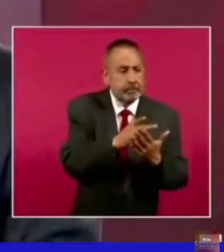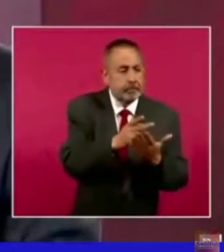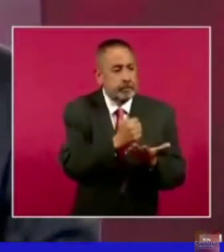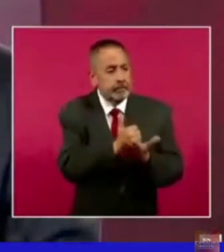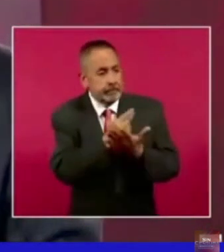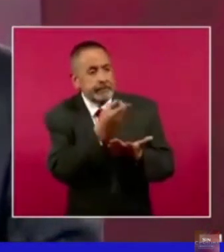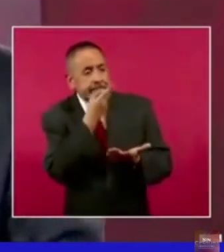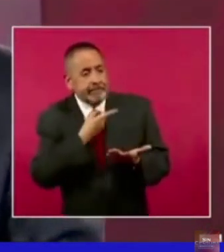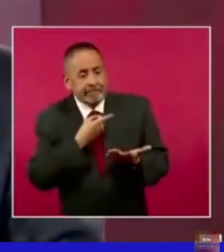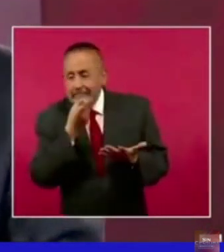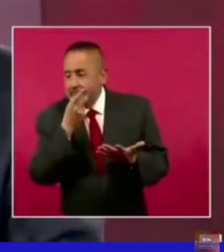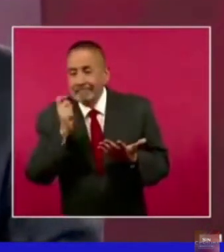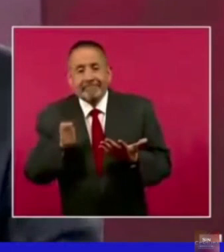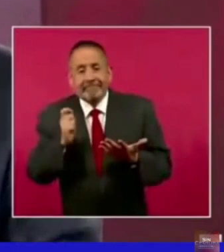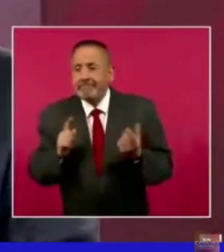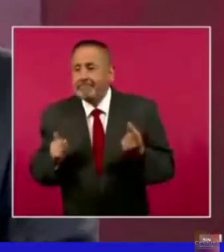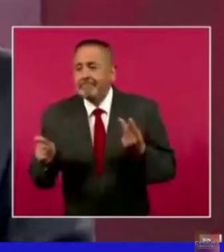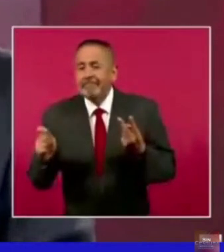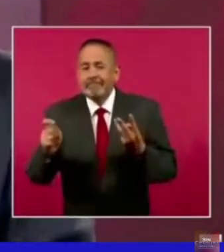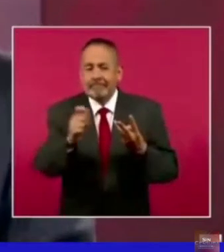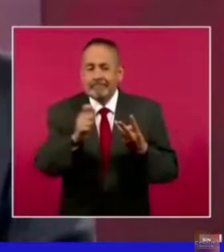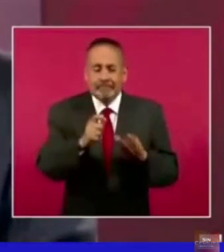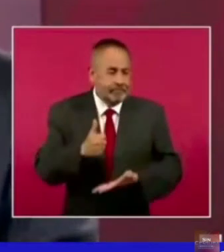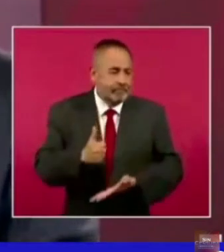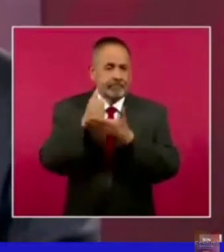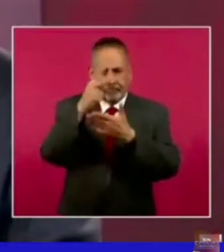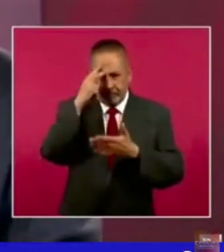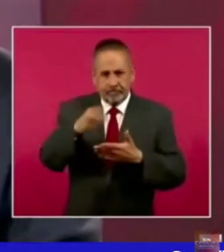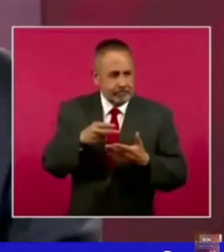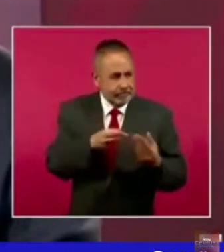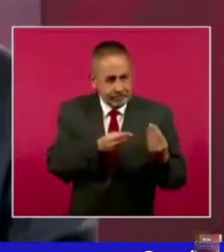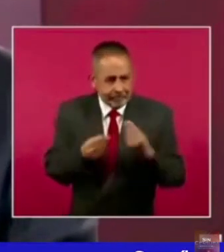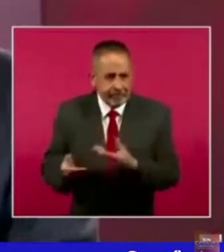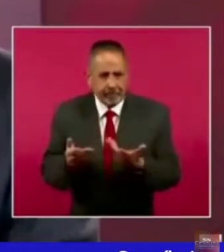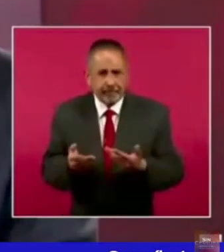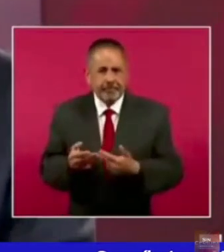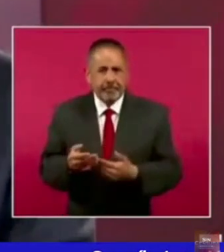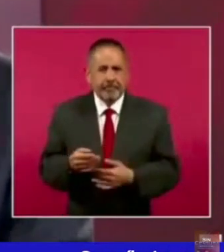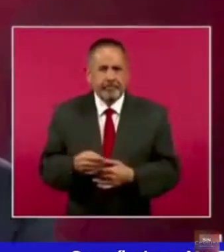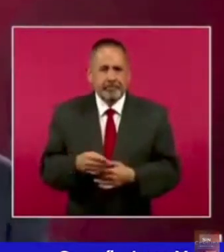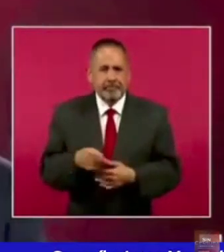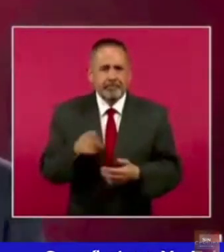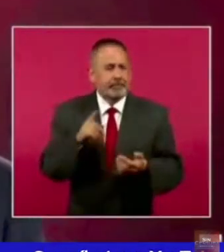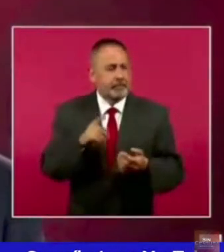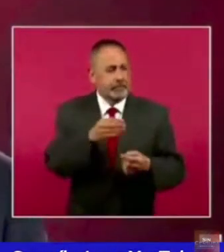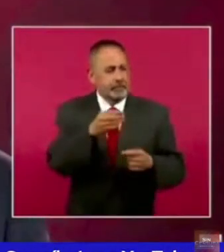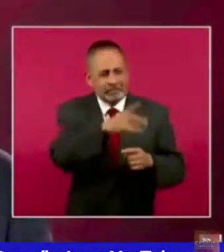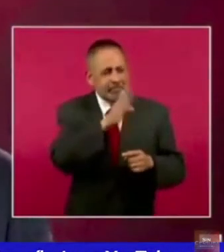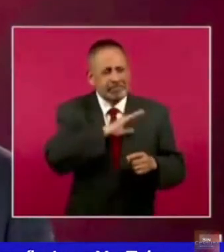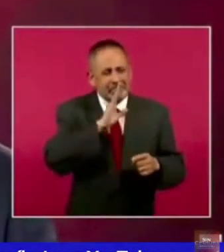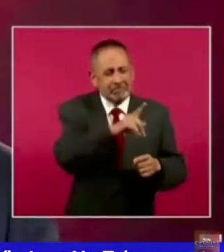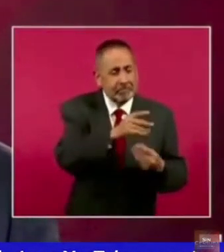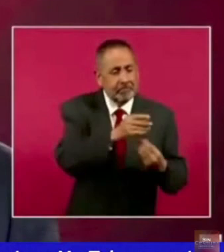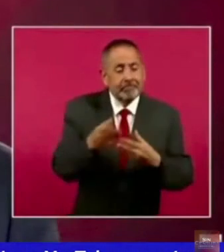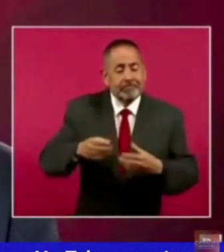que le daría a México, a pesar de los pesares,